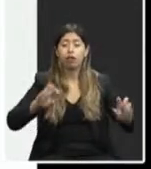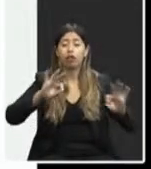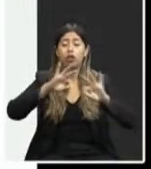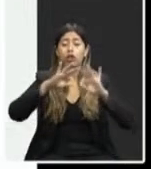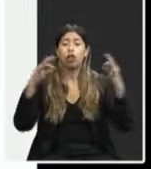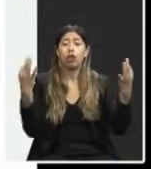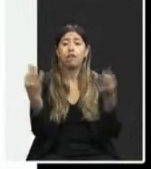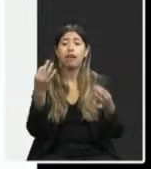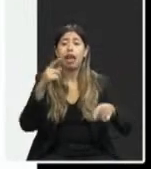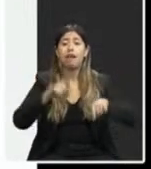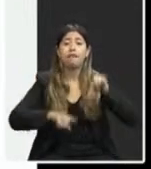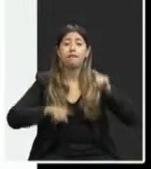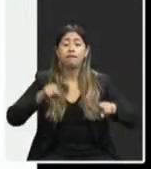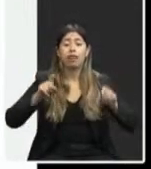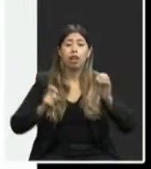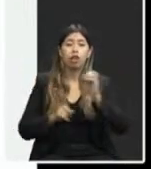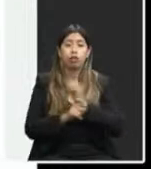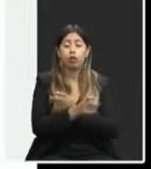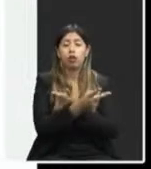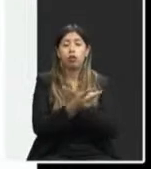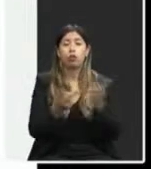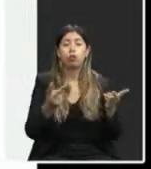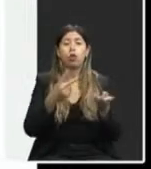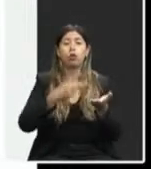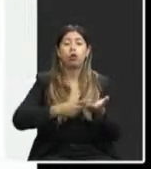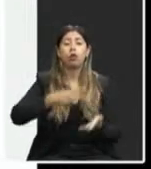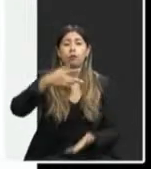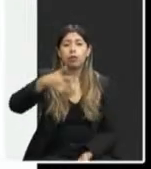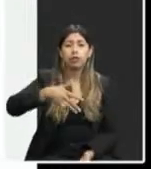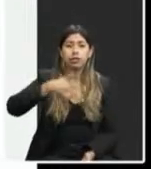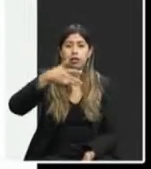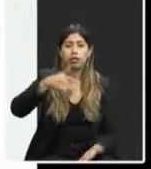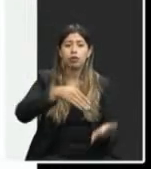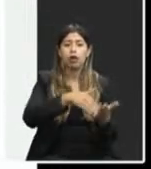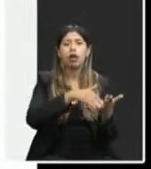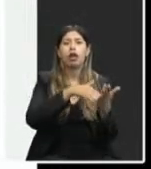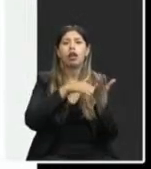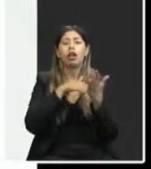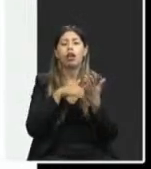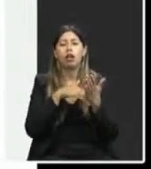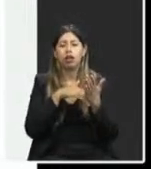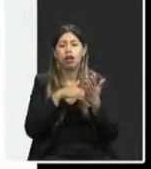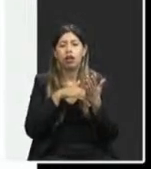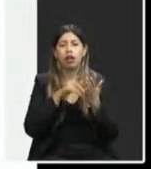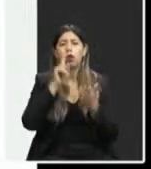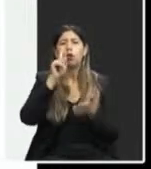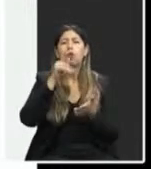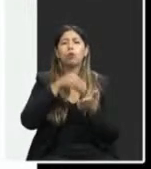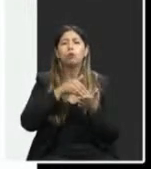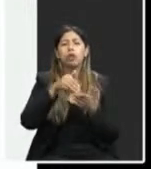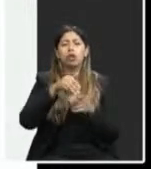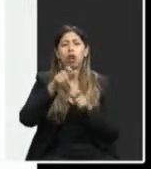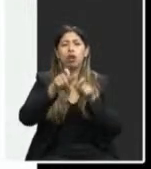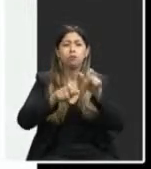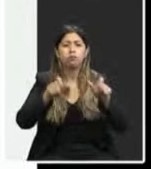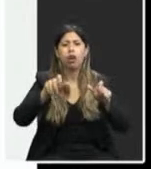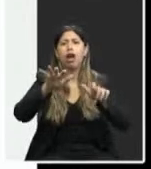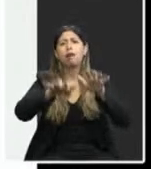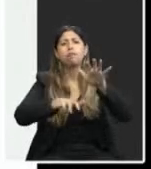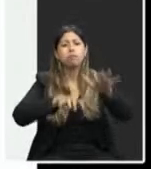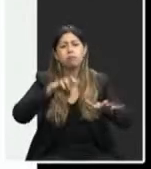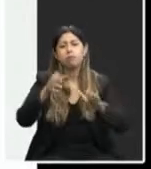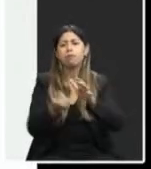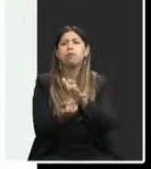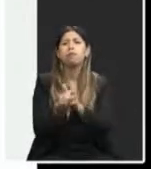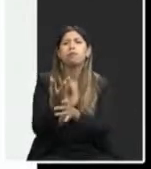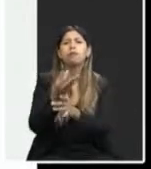biodiversidad, publicada en el 2019, nos dice que más de 1 millón de especies de plantas y